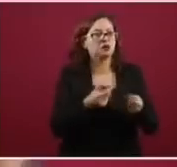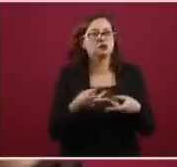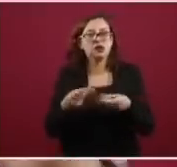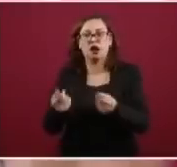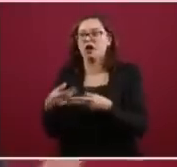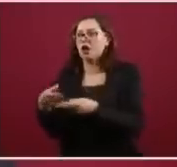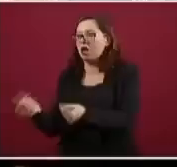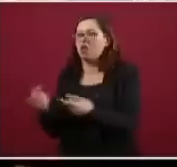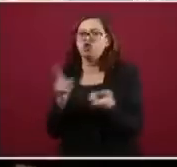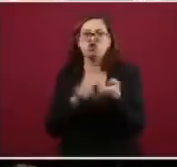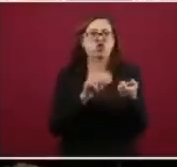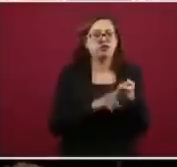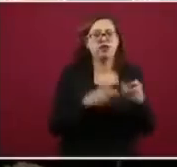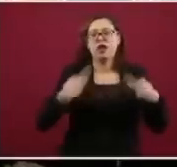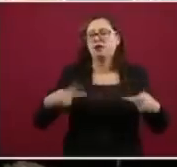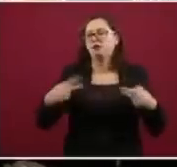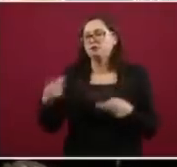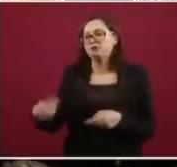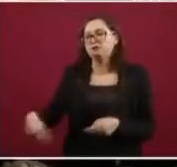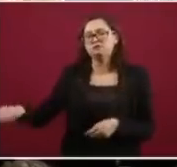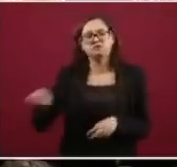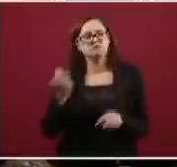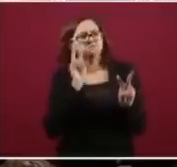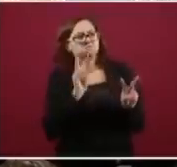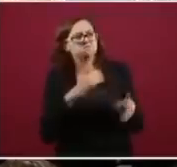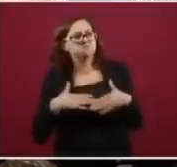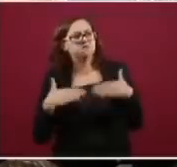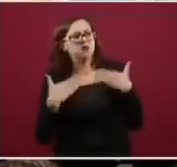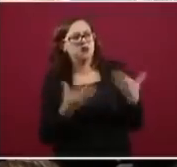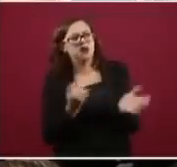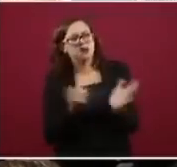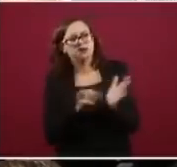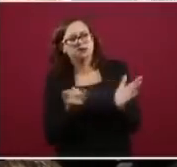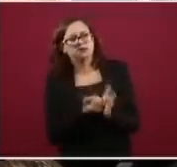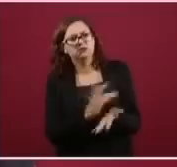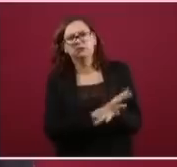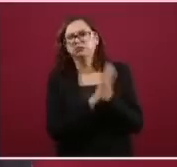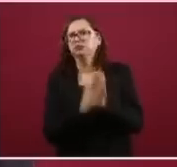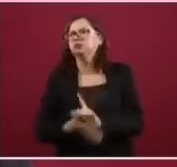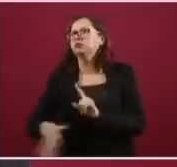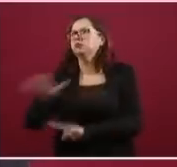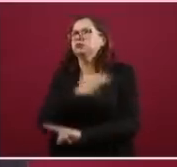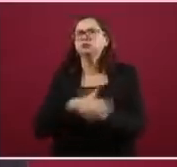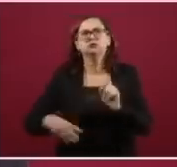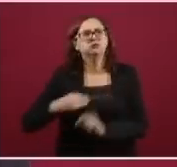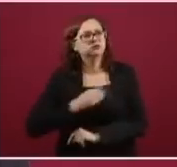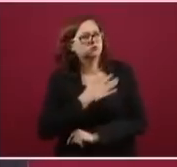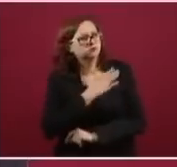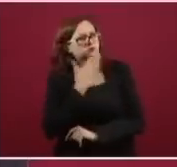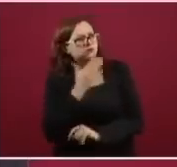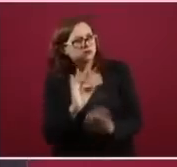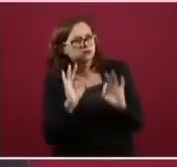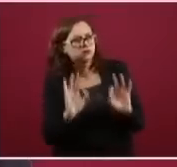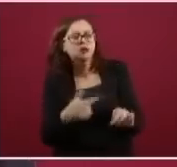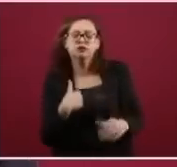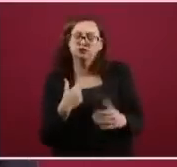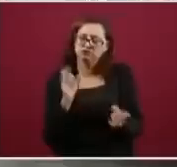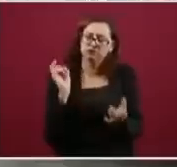del gasto los mexicanos se sentirán cada vez más cómodos en que sus impuestos se están traduciendo en bienes y servicios específicos